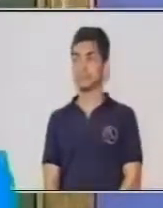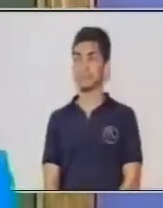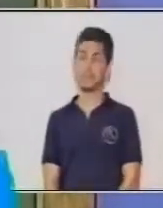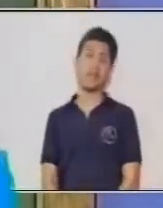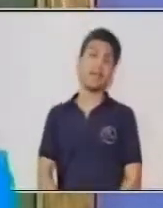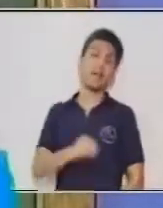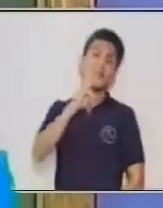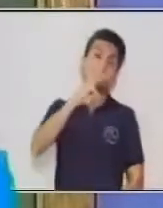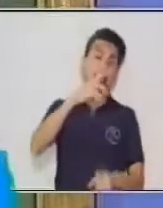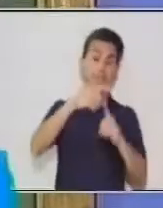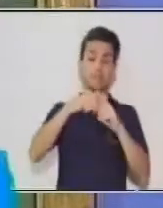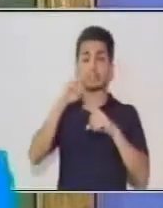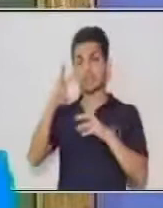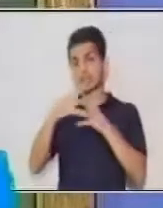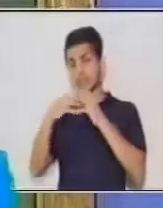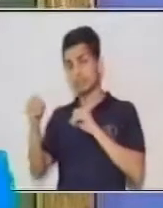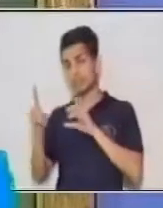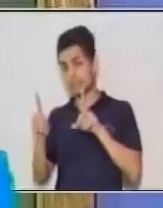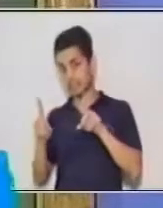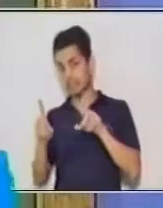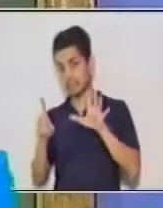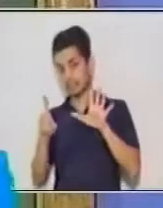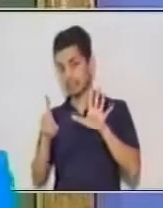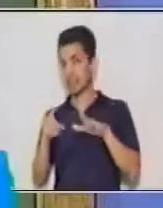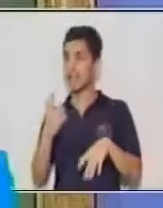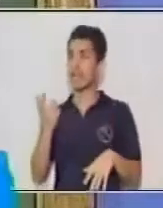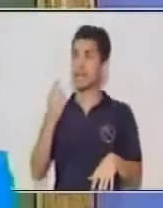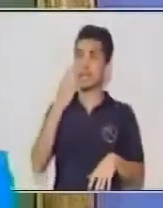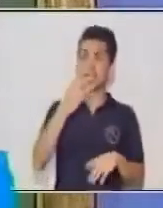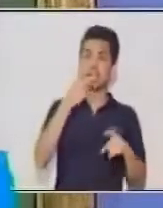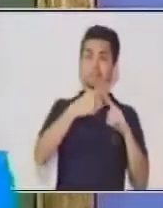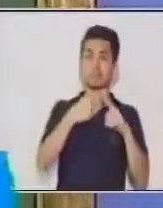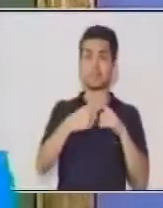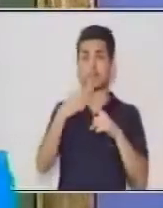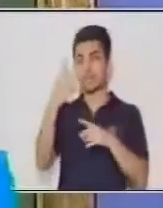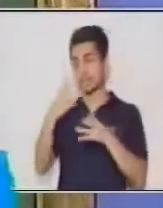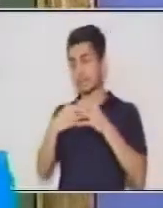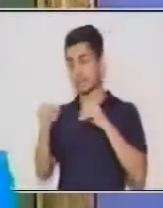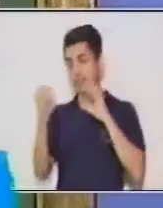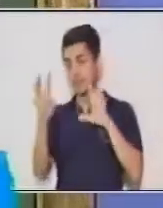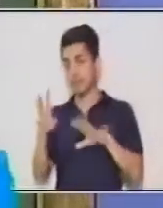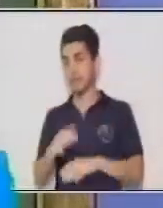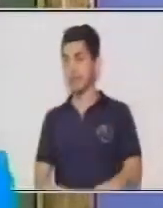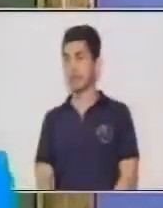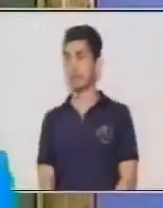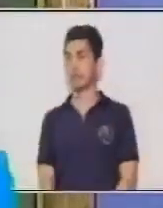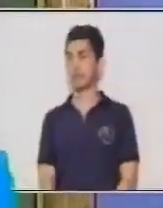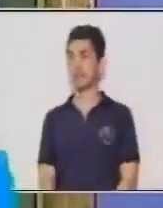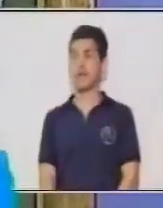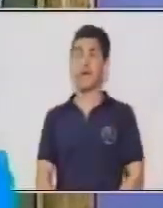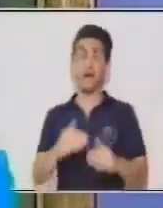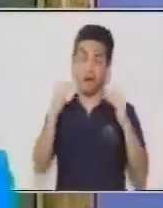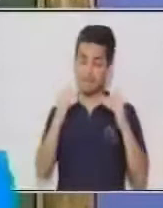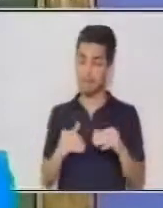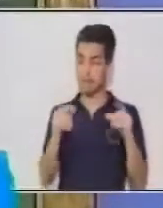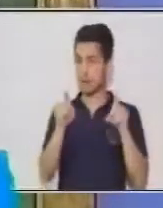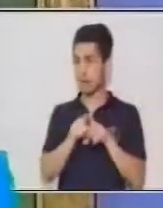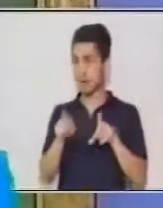3 más 3, 6. Y 3 por 3, 9. Ahora, abajo vamos a hacer lo mismo.